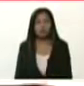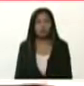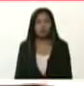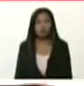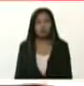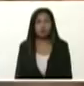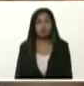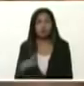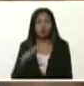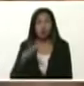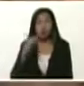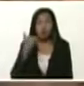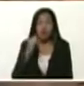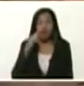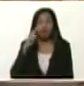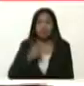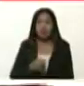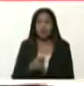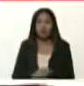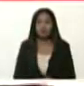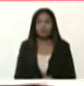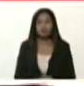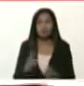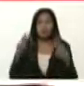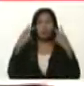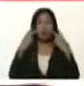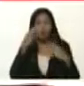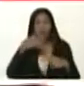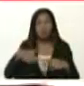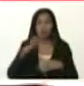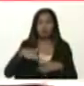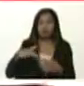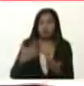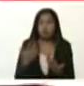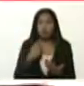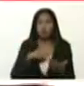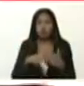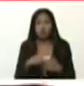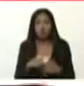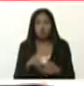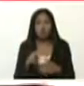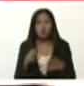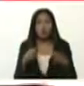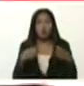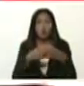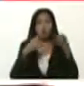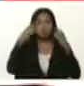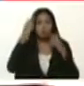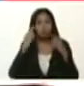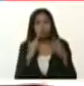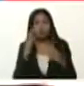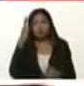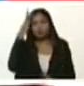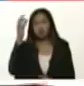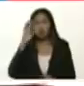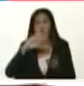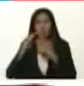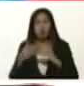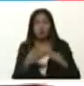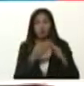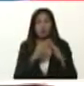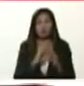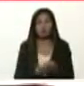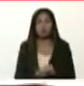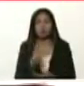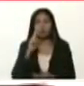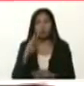en donde tienen que ir. Escuchemos al pueblo, ¿dónde? A las VCH, a los consejos comunales. Yo